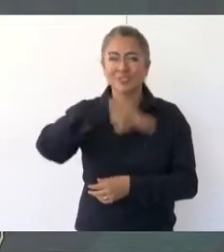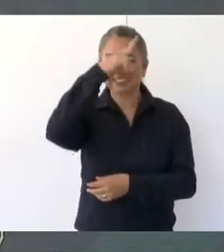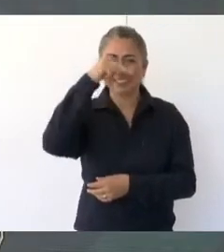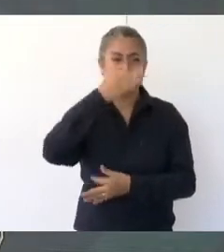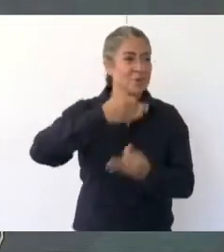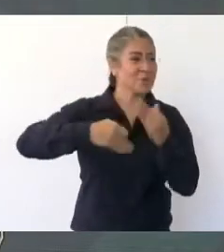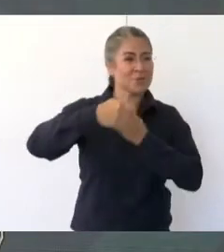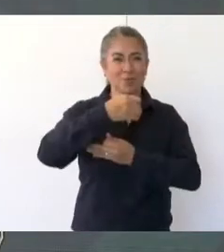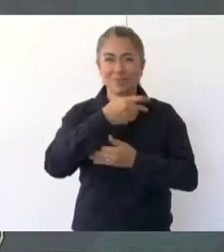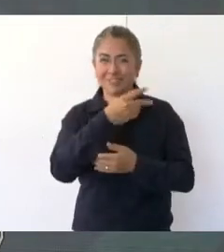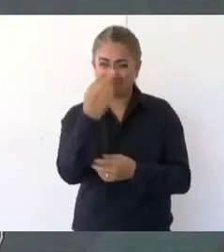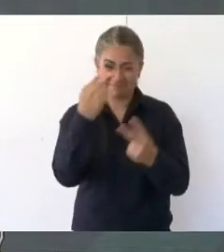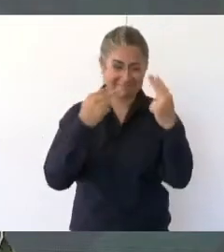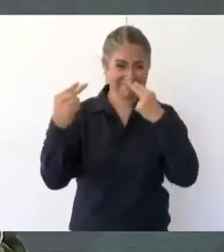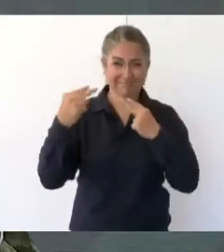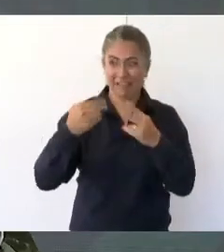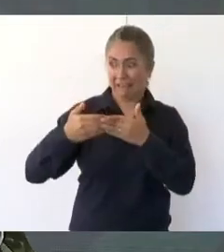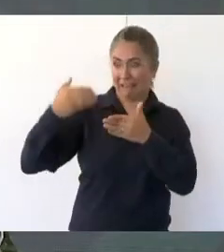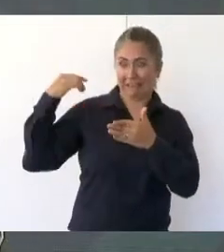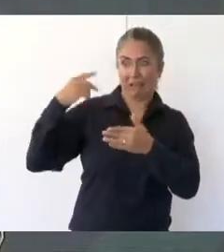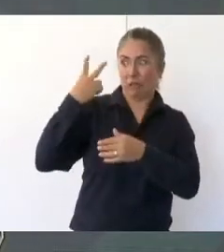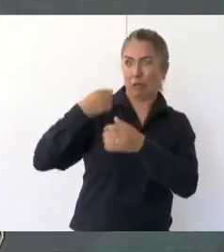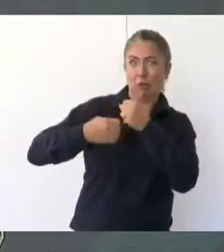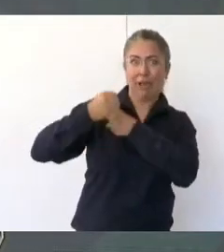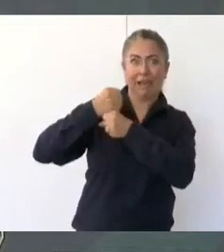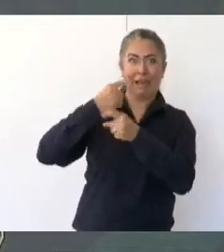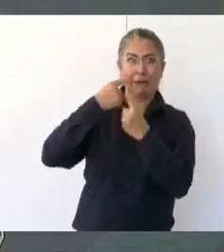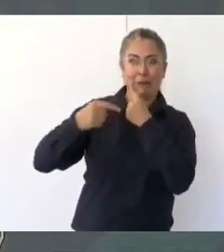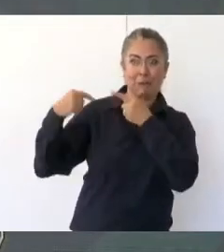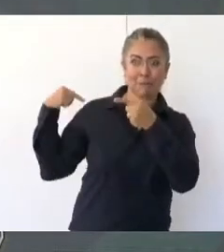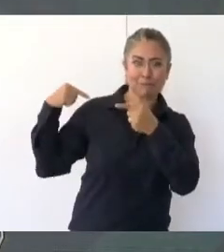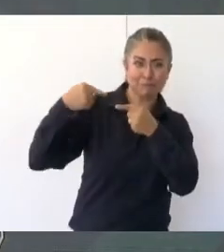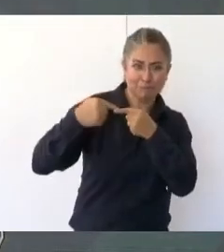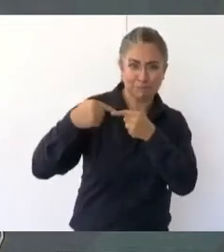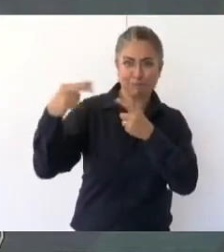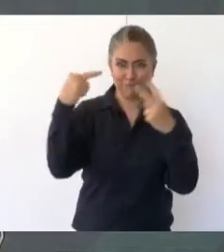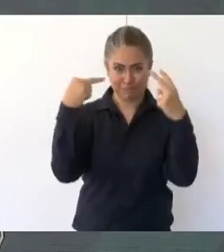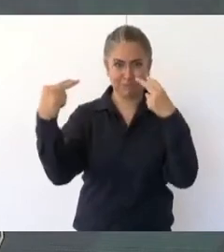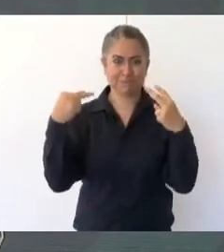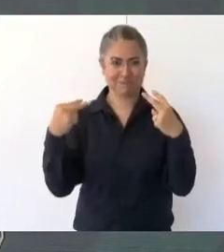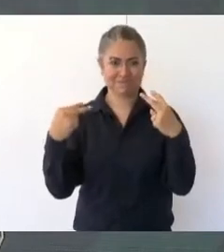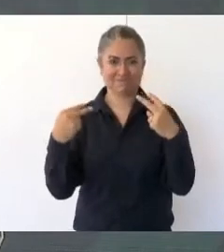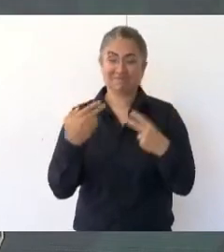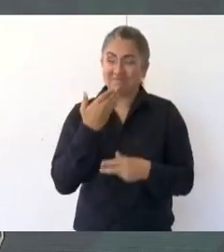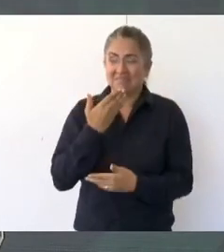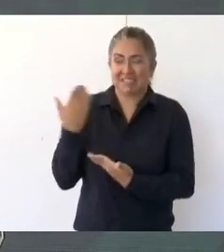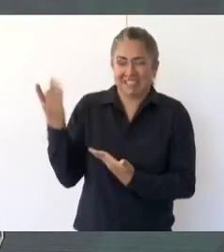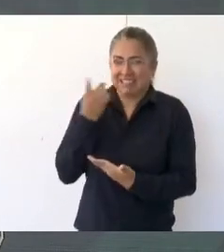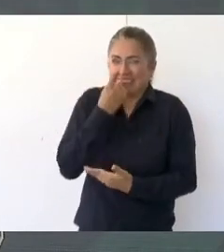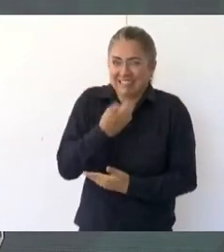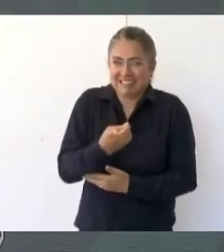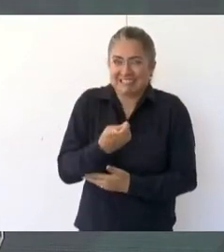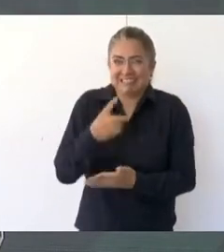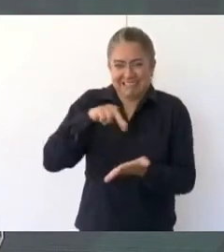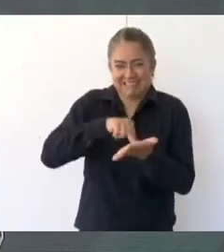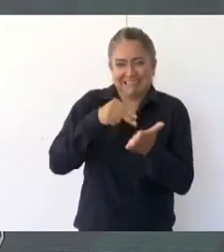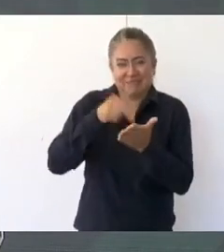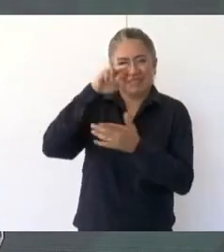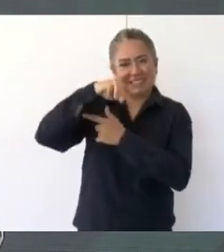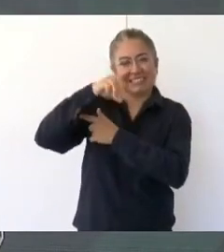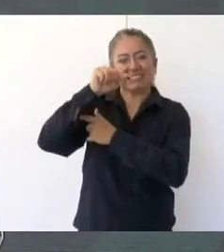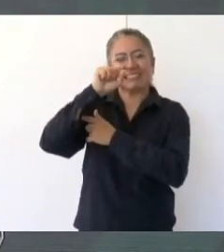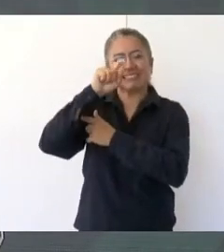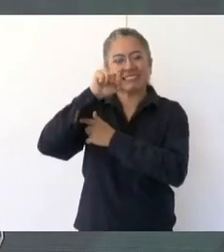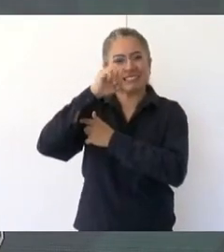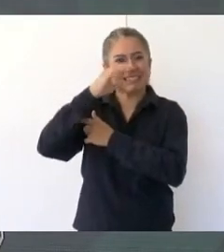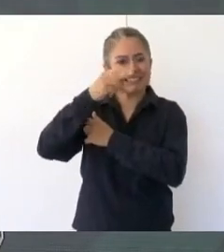aquí en estos últimos 2 años y medio. Como bien lo decía el ingeniero Mastache, pues